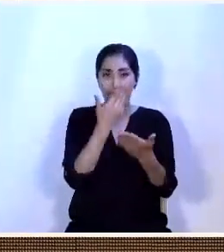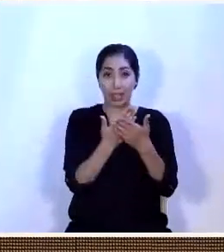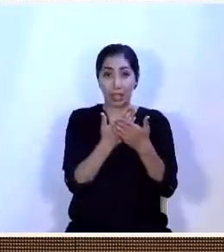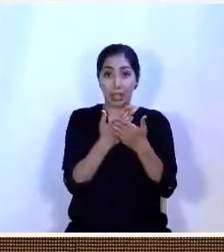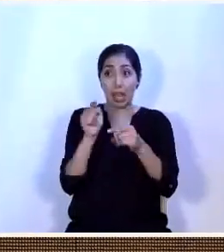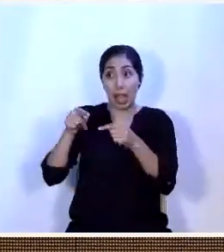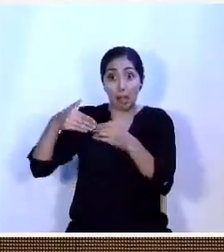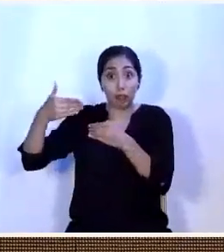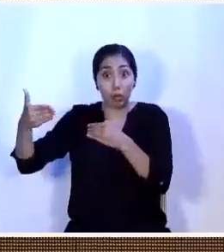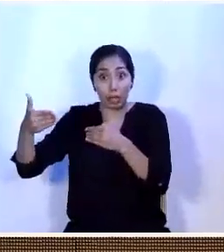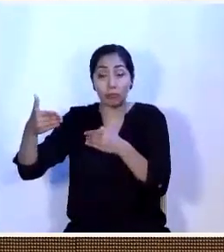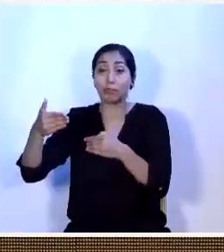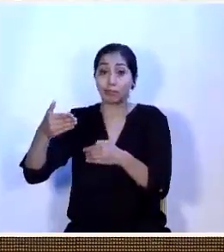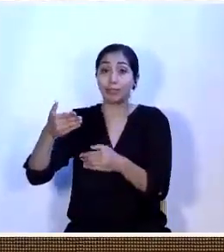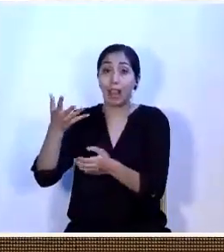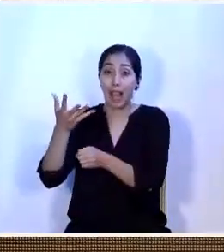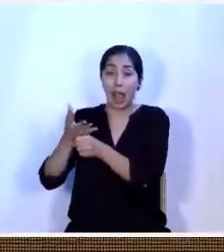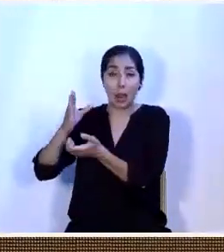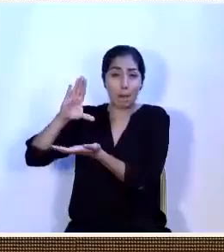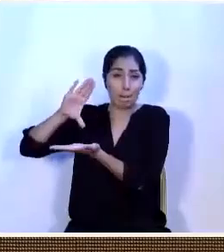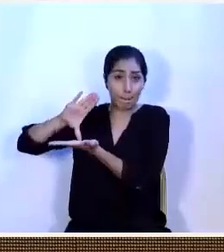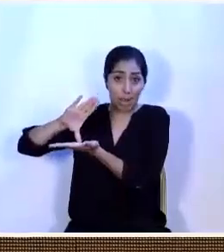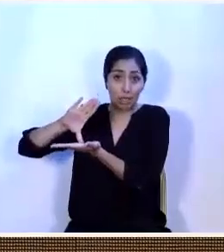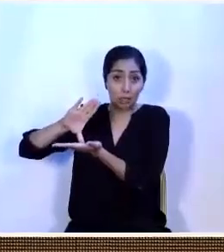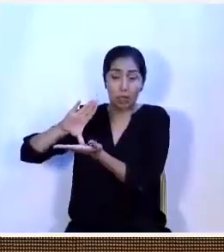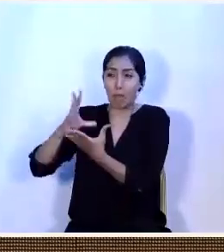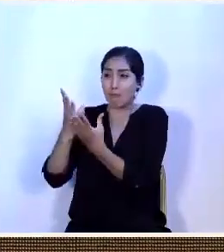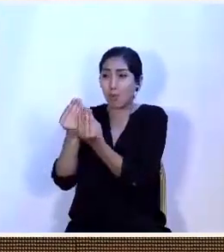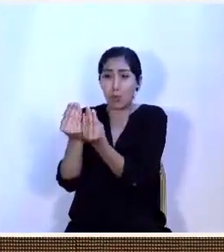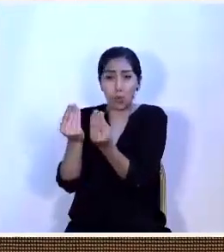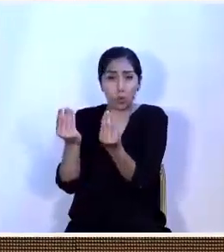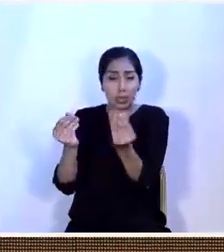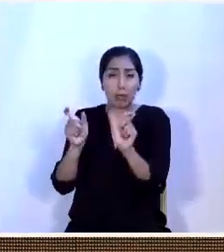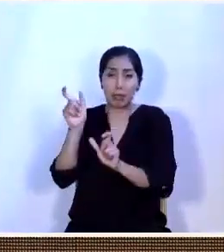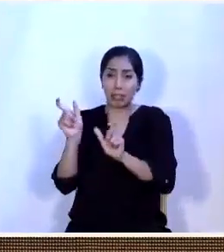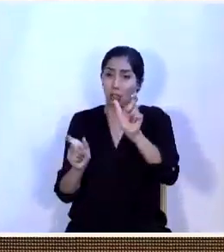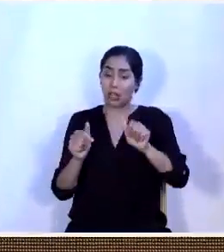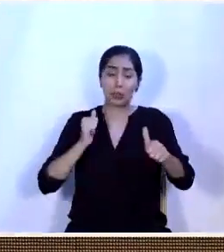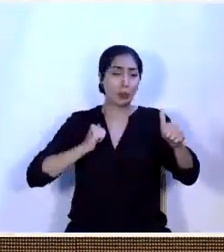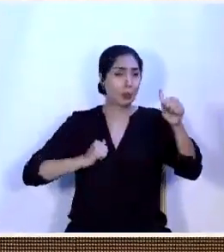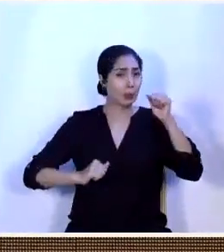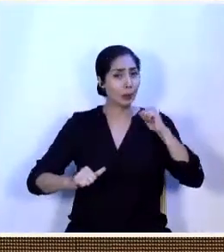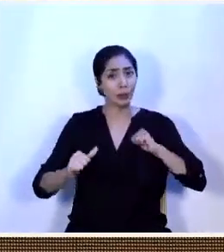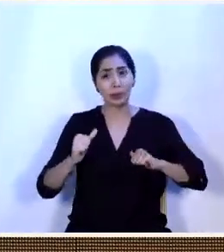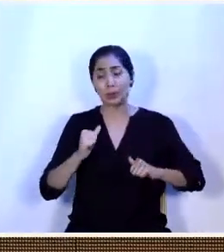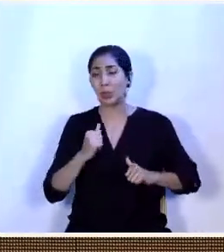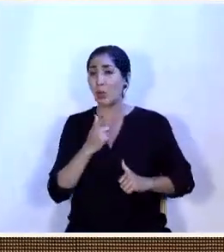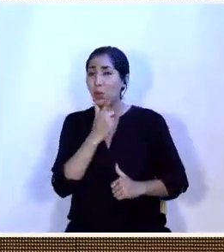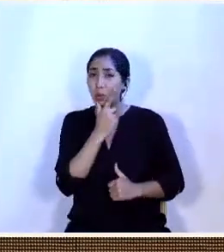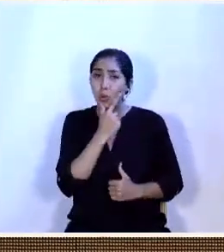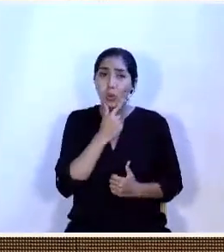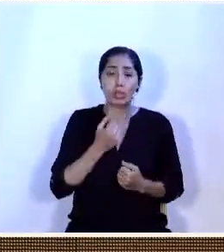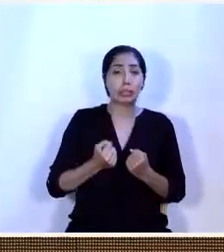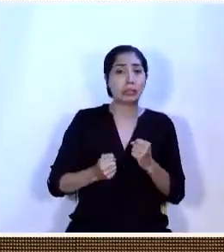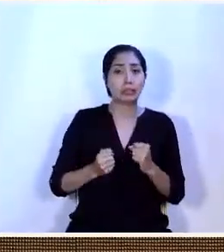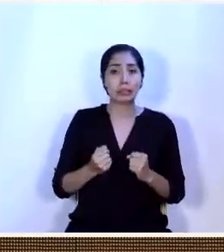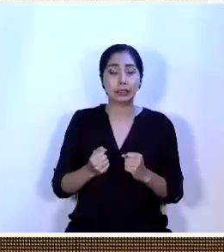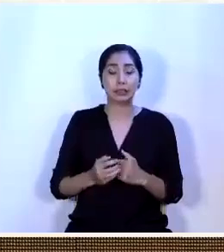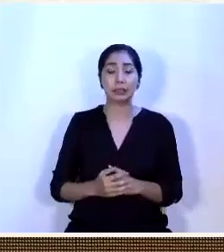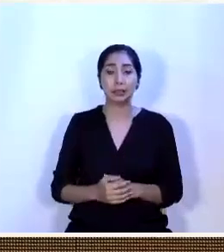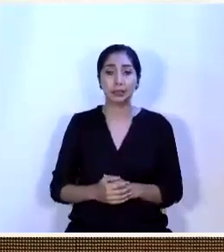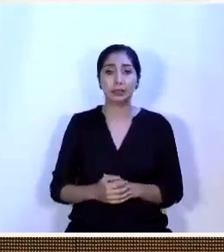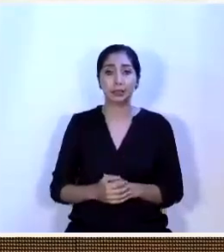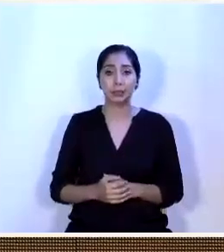afuera tenemos un país, millones de personas que no lo están pasando bien, que tienen mucha incertidumbre,